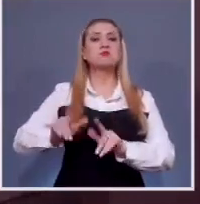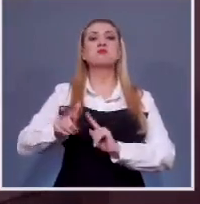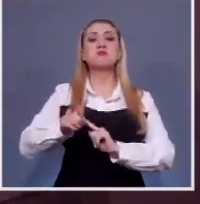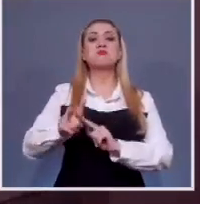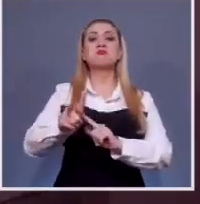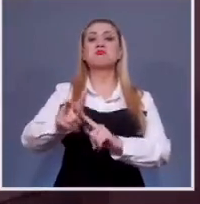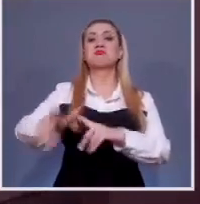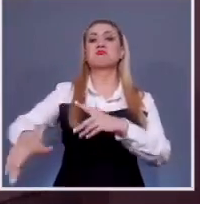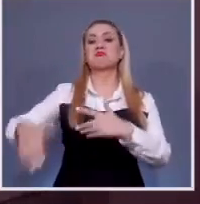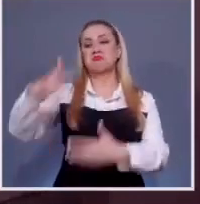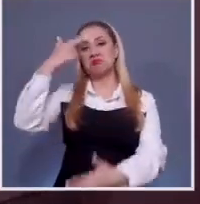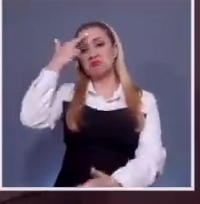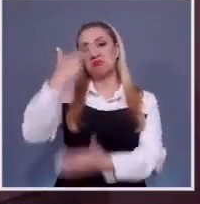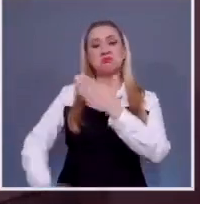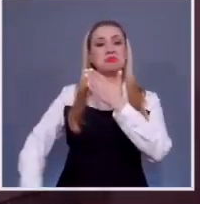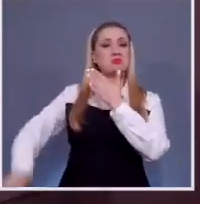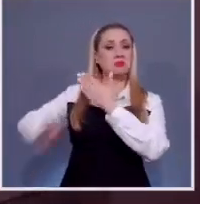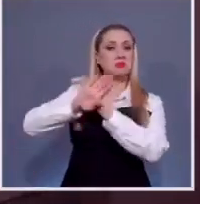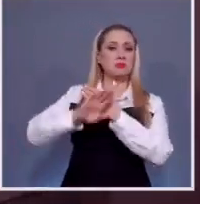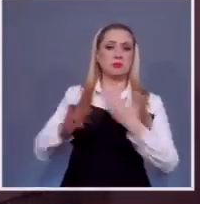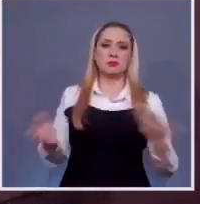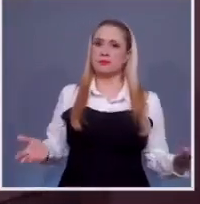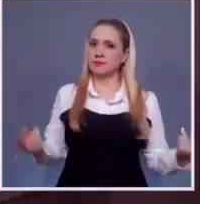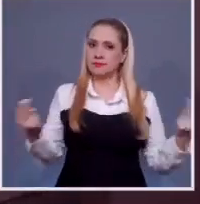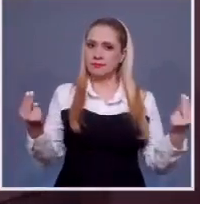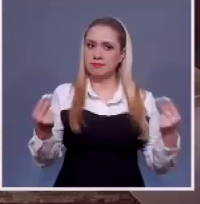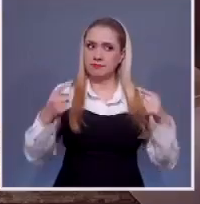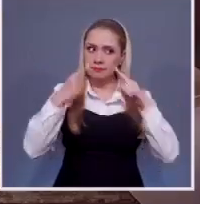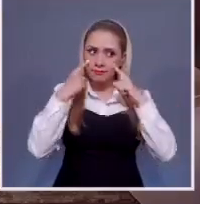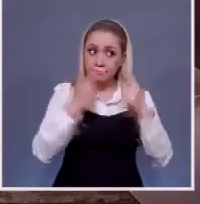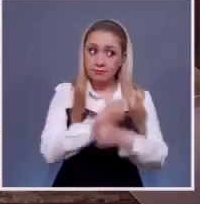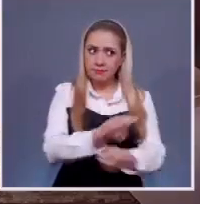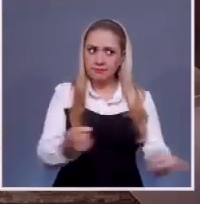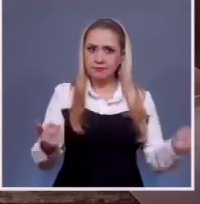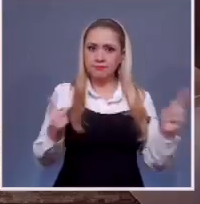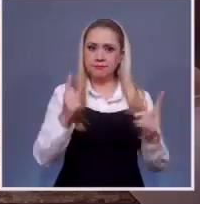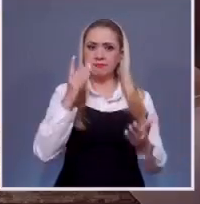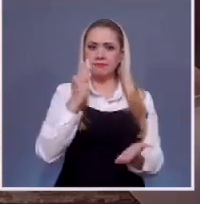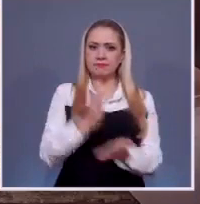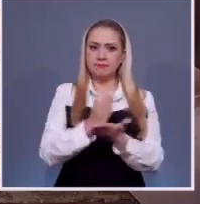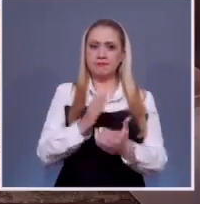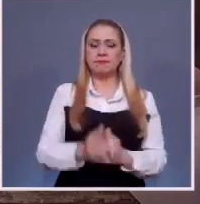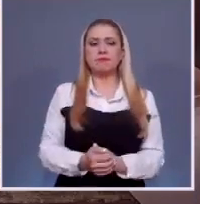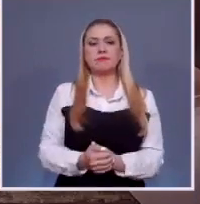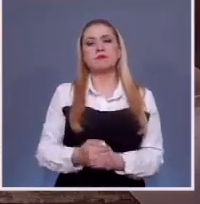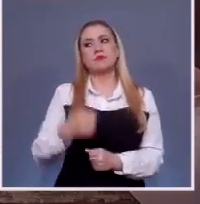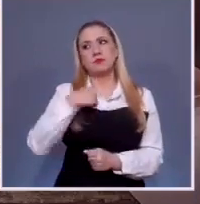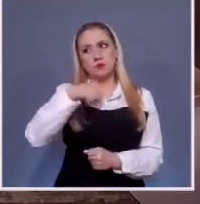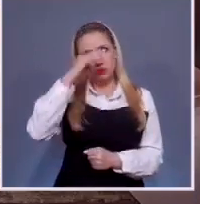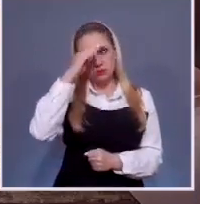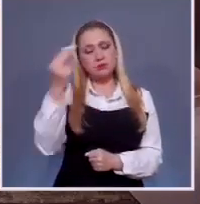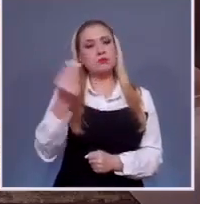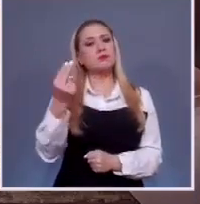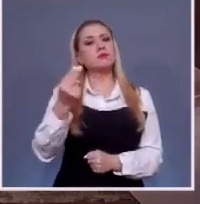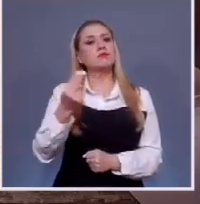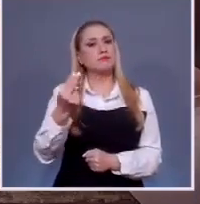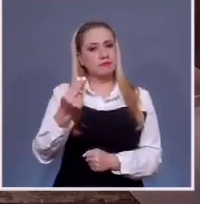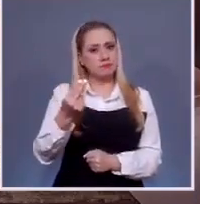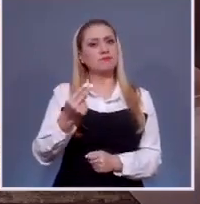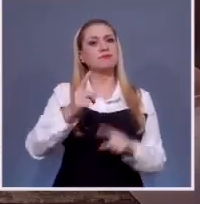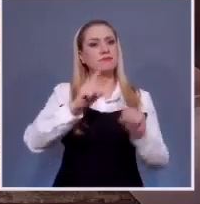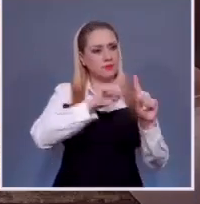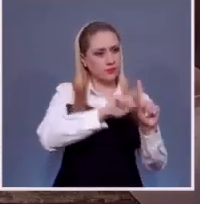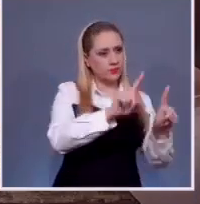vida. Y creo que lo estamos viendo en nuestra sociedad. Magistrada. Yo diría que aquí tenemos que participar desde diferentes ámbitos. Debe haber